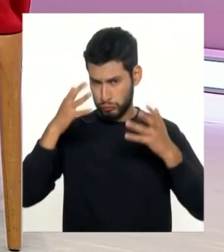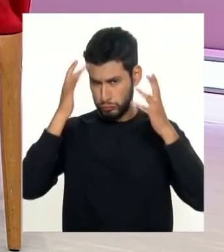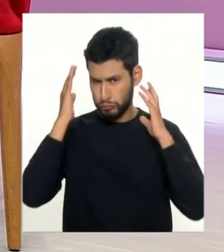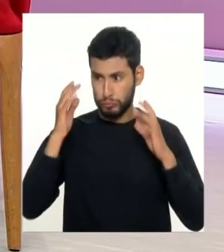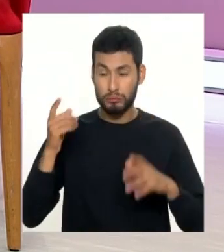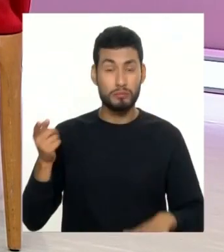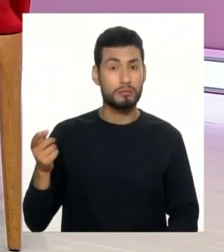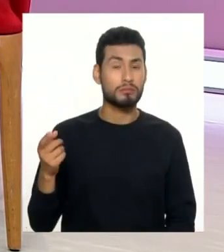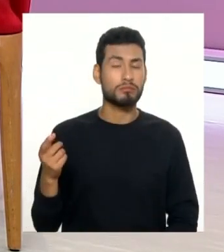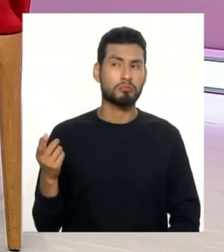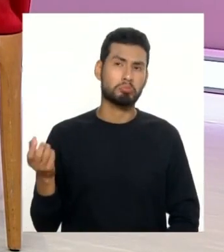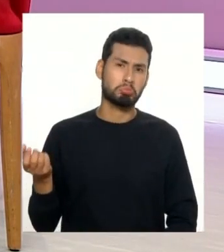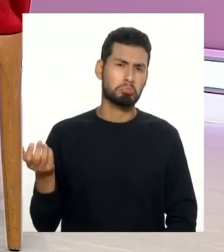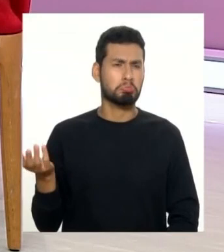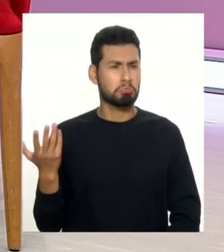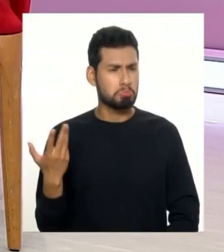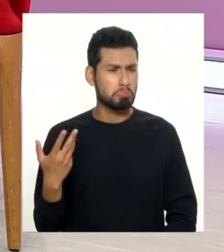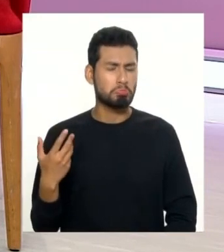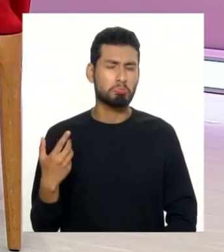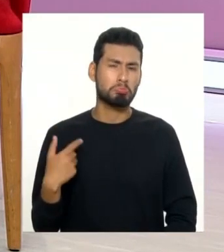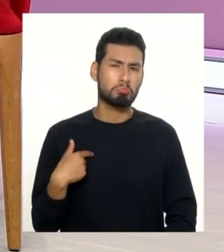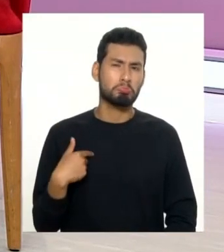que tengo, ¿cómo se llama?